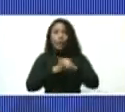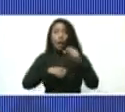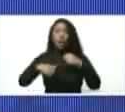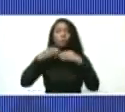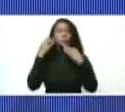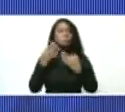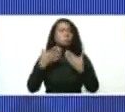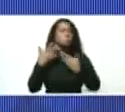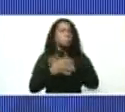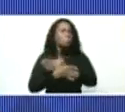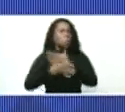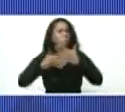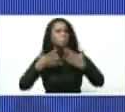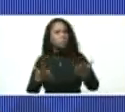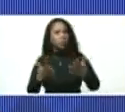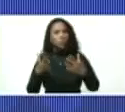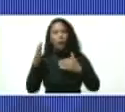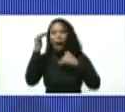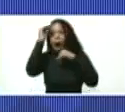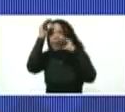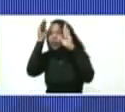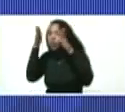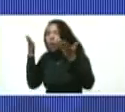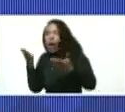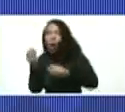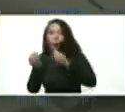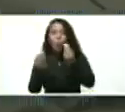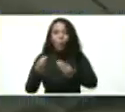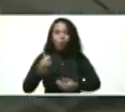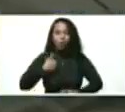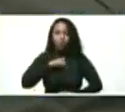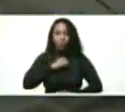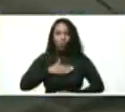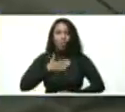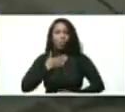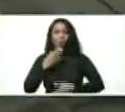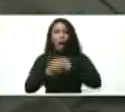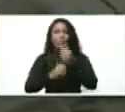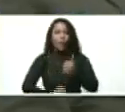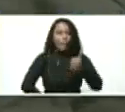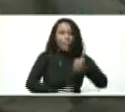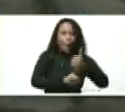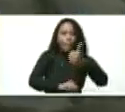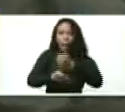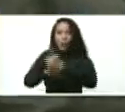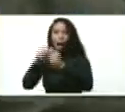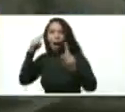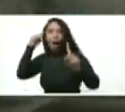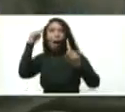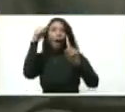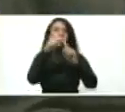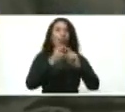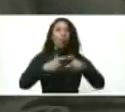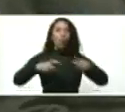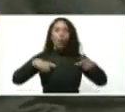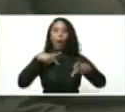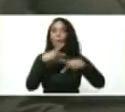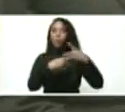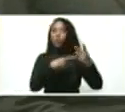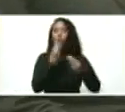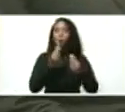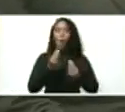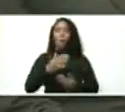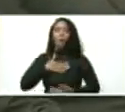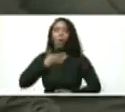para escuchar cómo podemos nosotros apuntar hacia el incremento de la producción, cómo